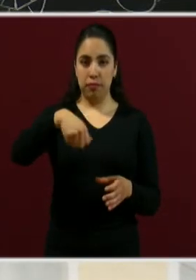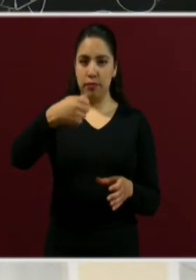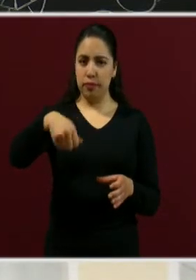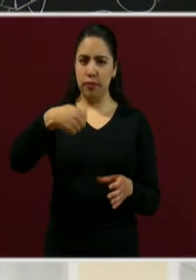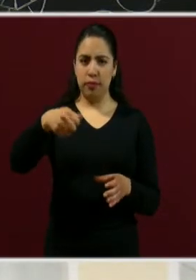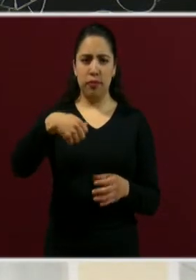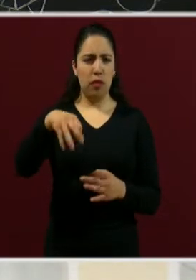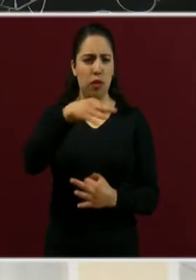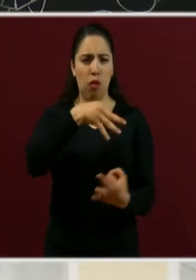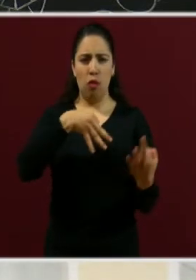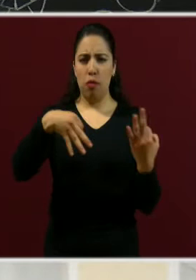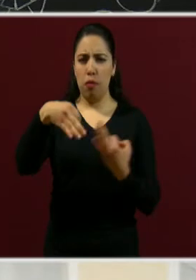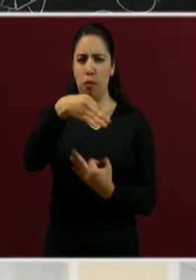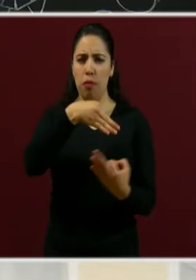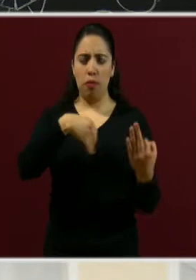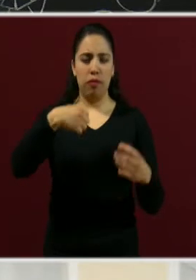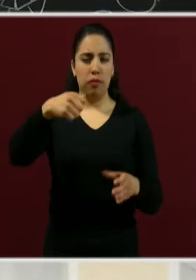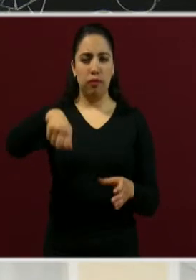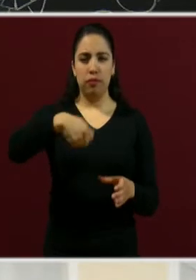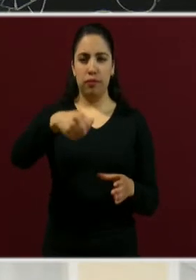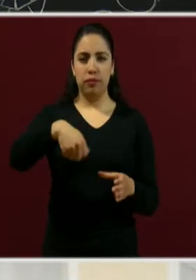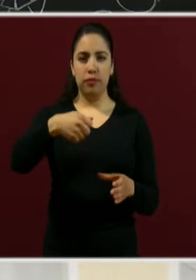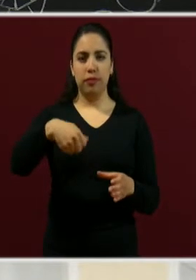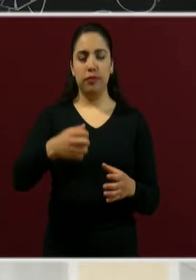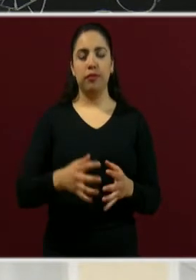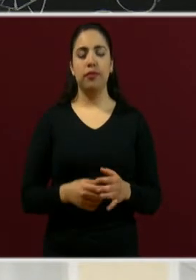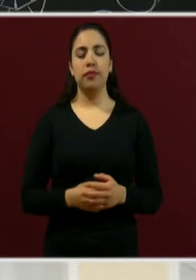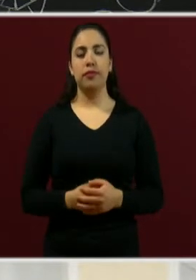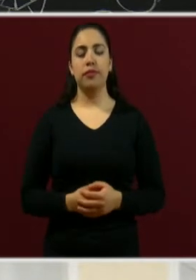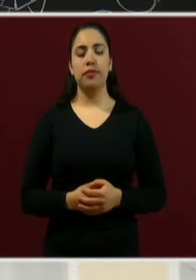hasta que se incorpore el color.